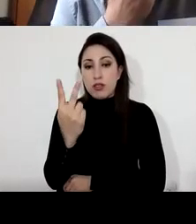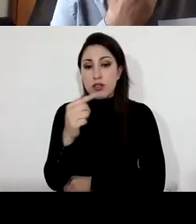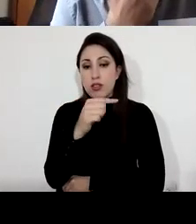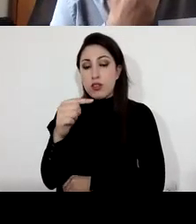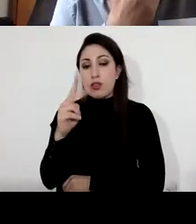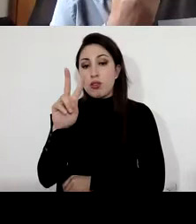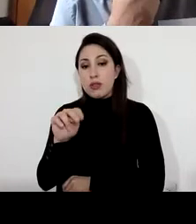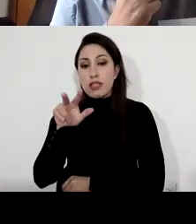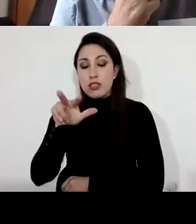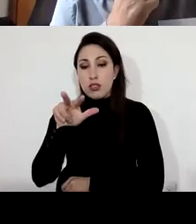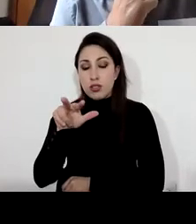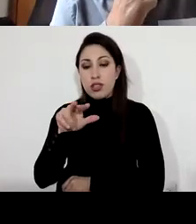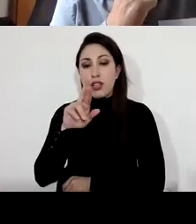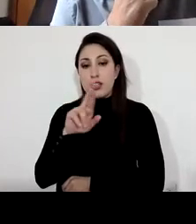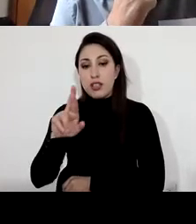RR.IP.0792/2018 y